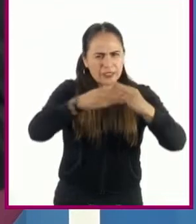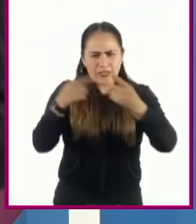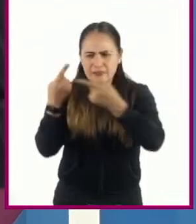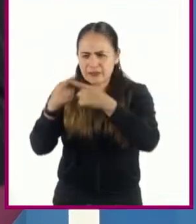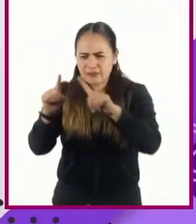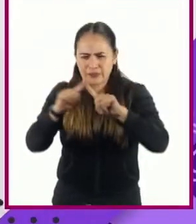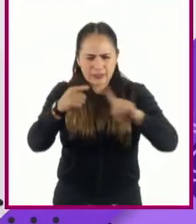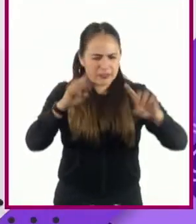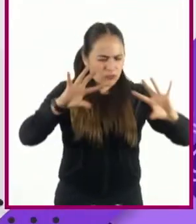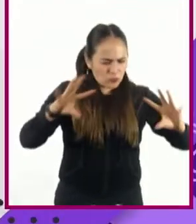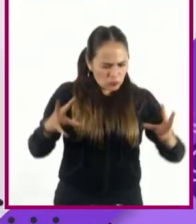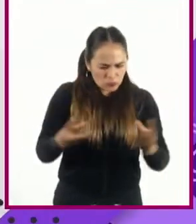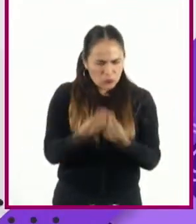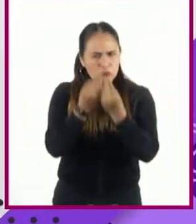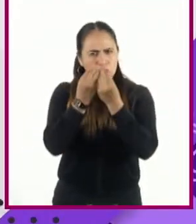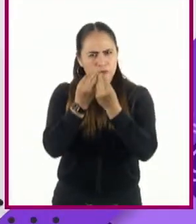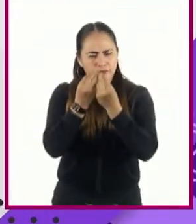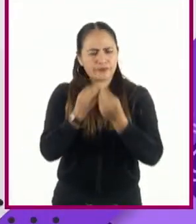asignaturas.